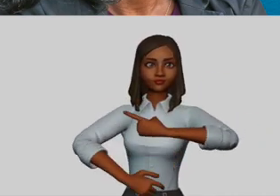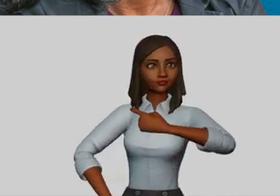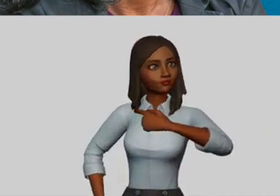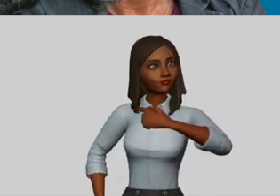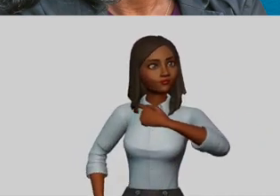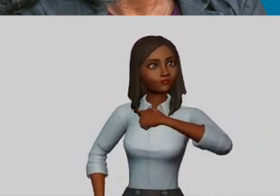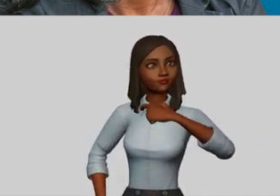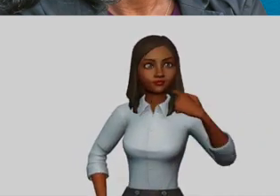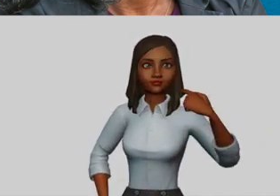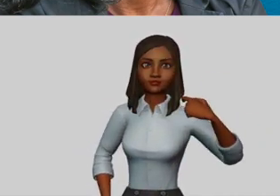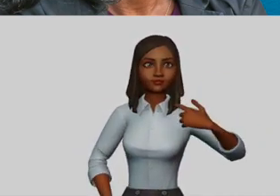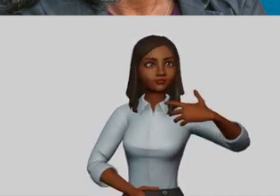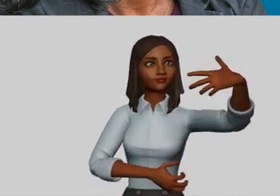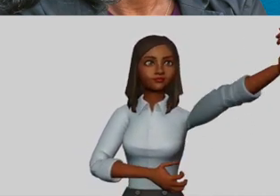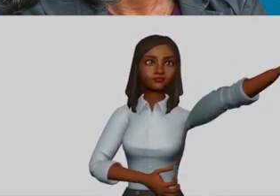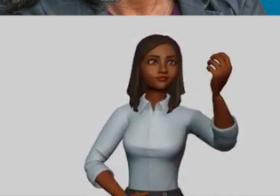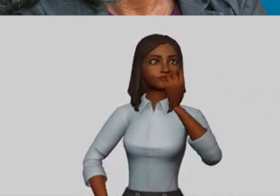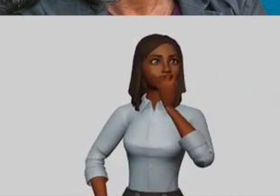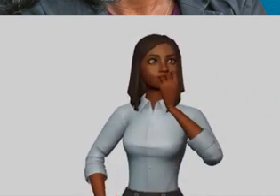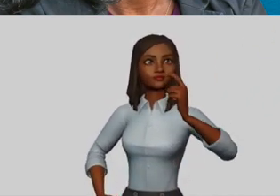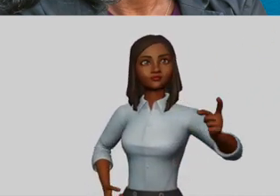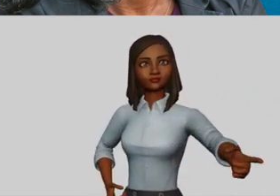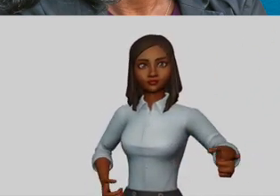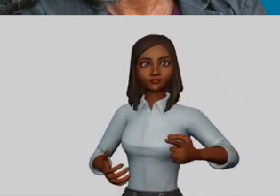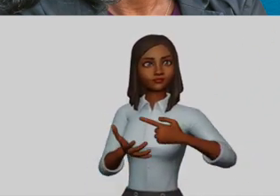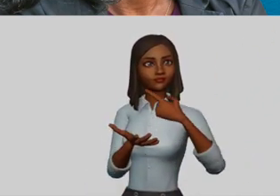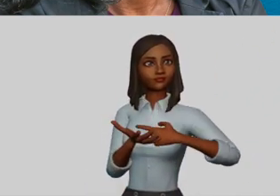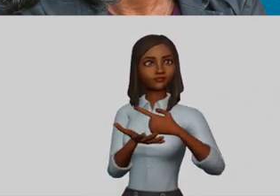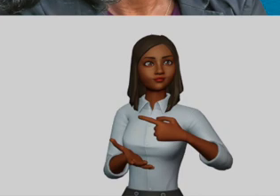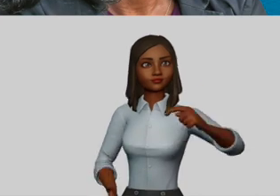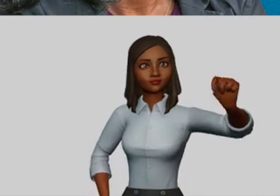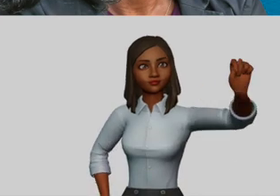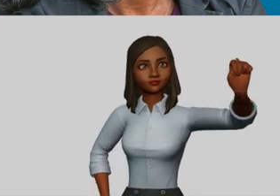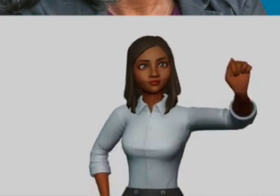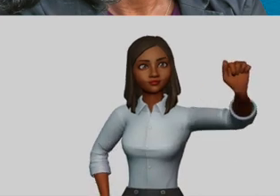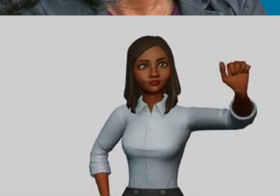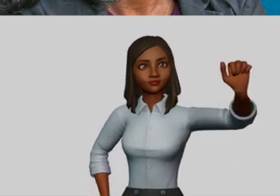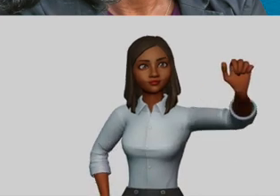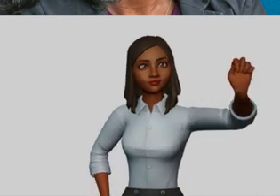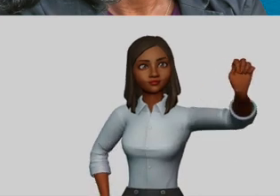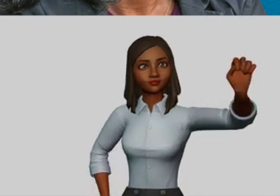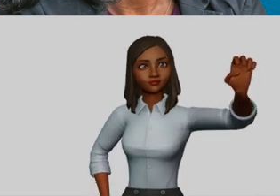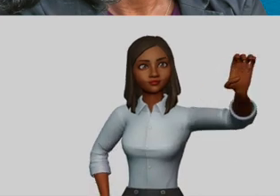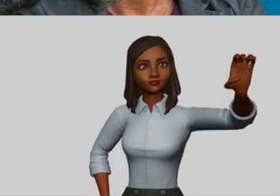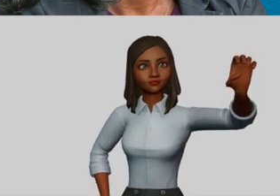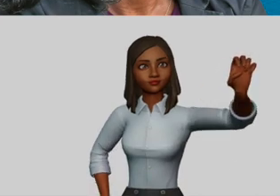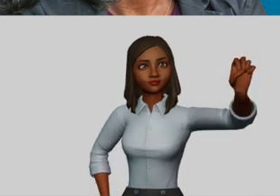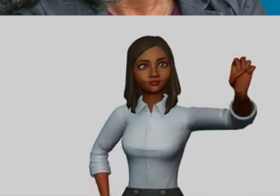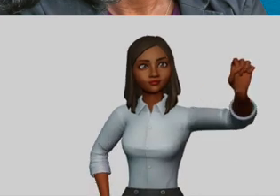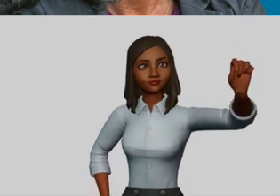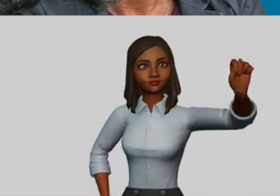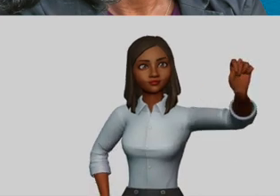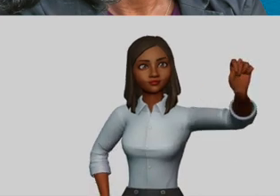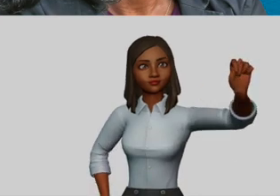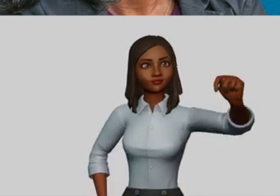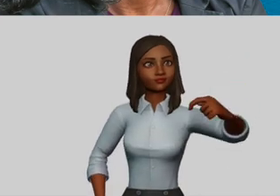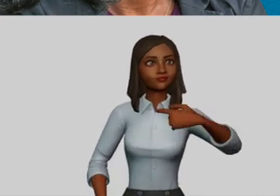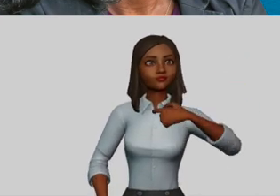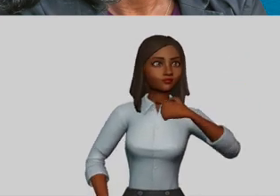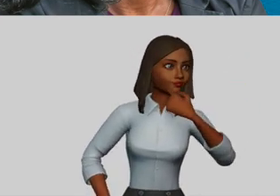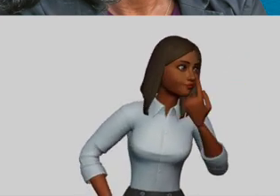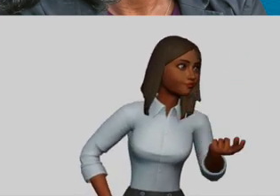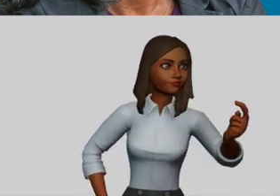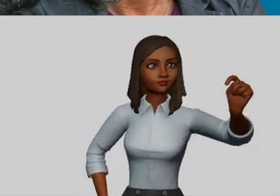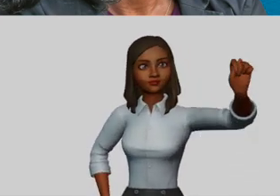esta es la edad de coger riesgo. Entonces yo dije, no tengo esposo, no tengo hijo, vamos a hacerlo. Y de ahí seguimos un